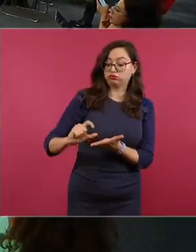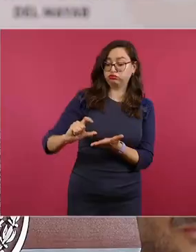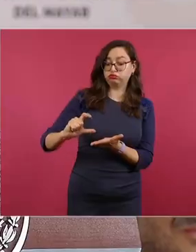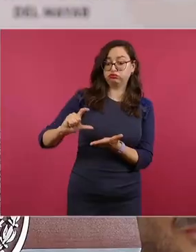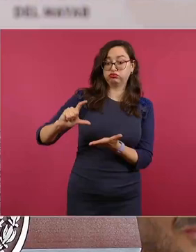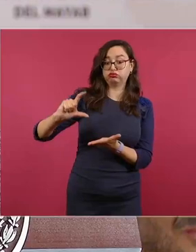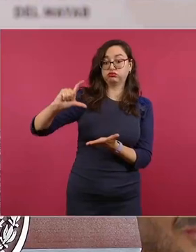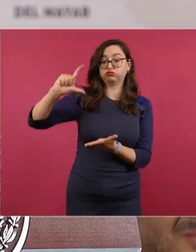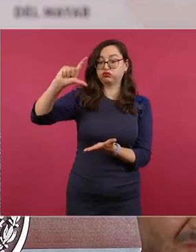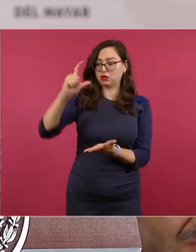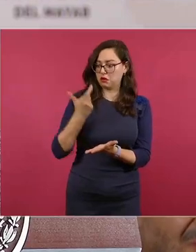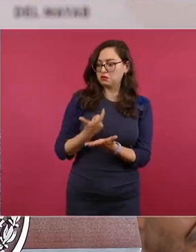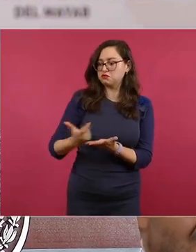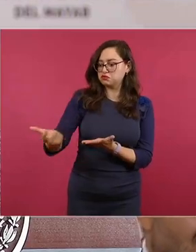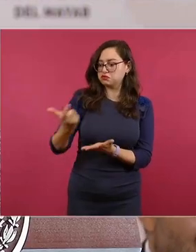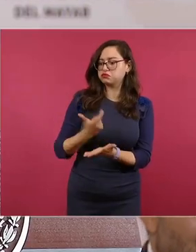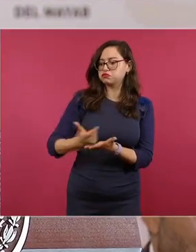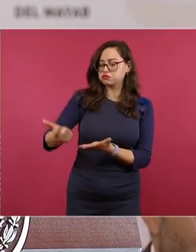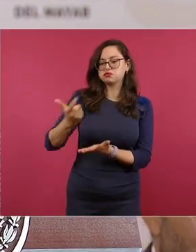mínimo,